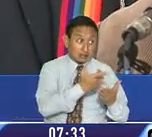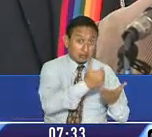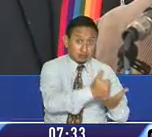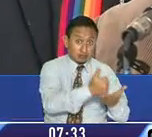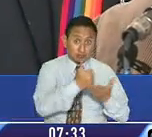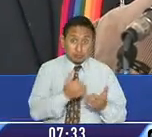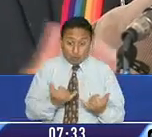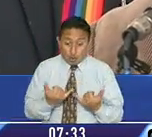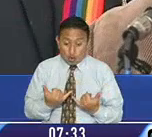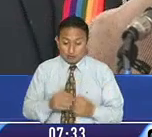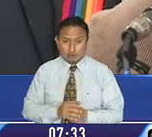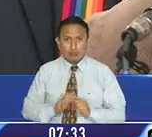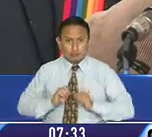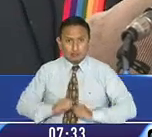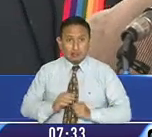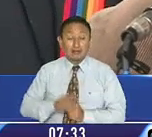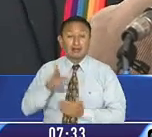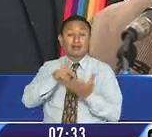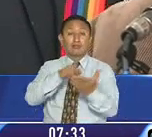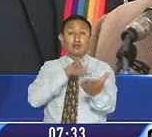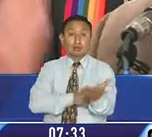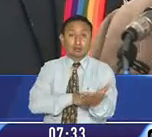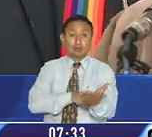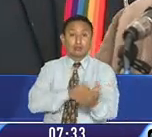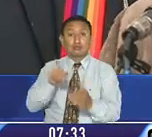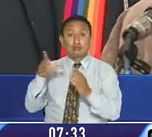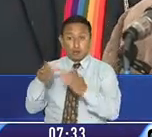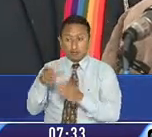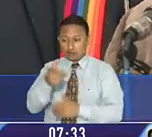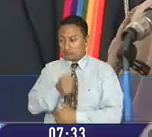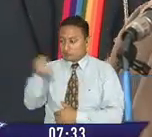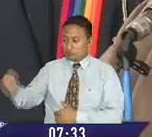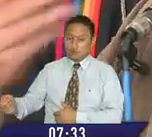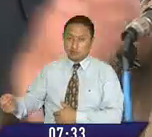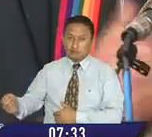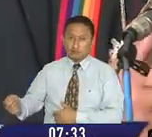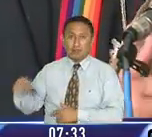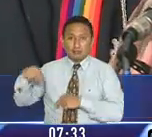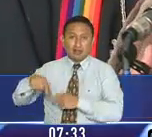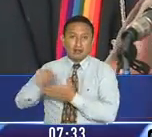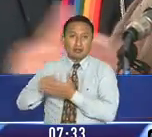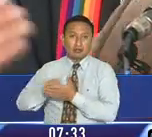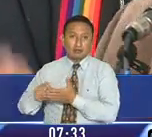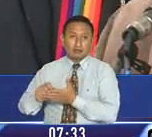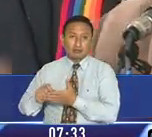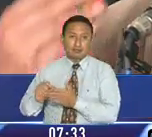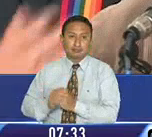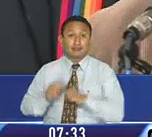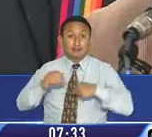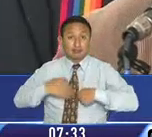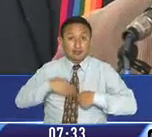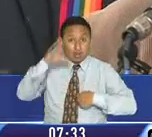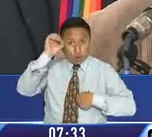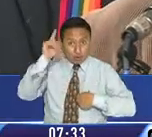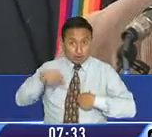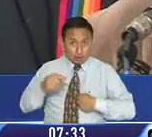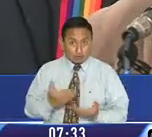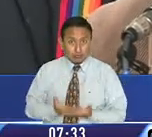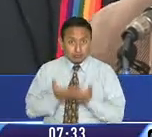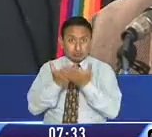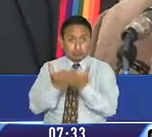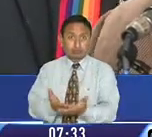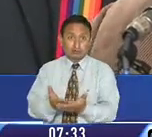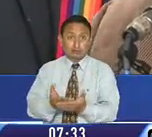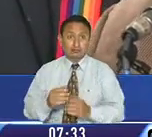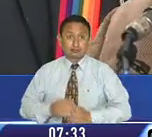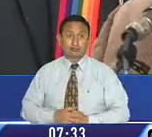ahora sea devuelta el proyecto de ley a la Comisión de Soberanía Alimentaria y se recoja todos nuestros planteamientos que estuvo